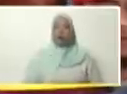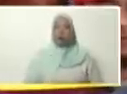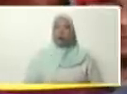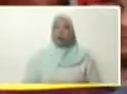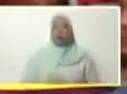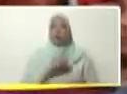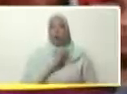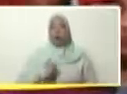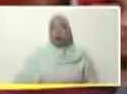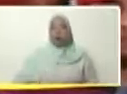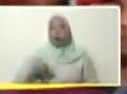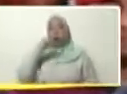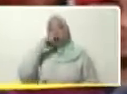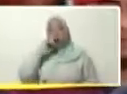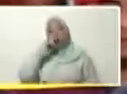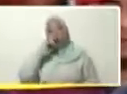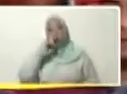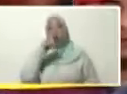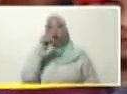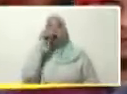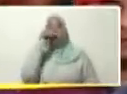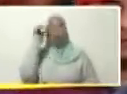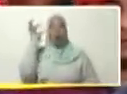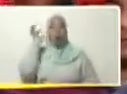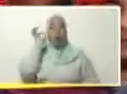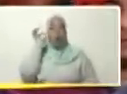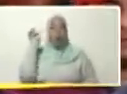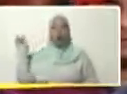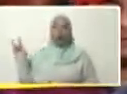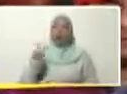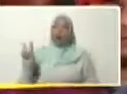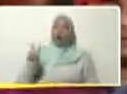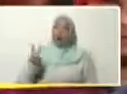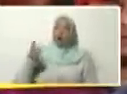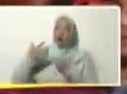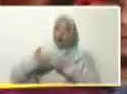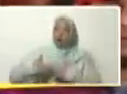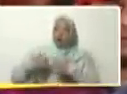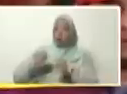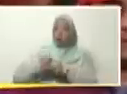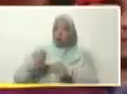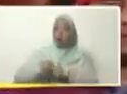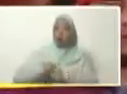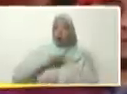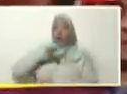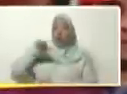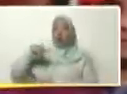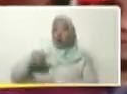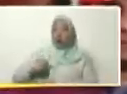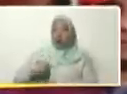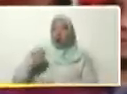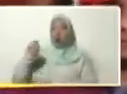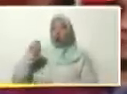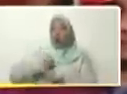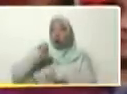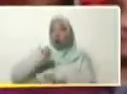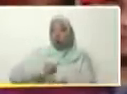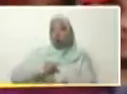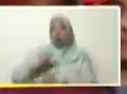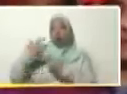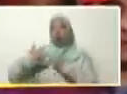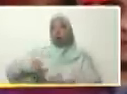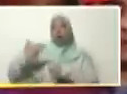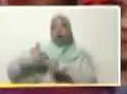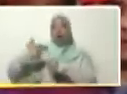Maduro, las y los venezolanos tenemos memoria. Y nosotras y nosotros, la clase trabajadora